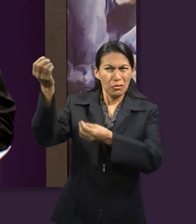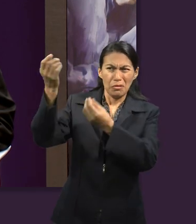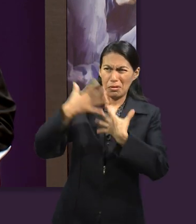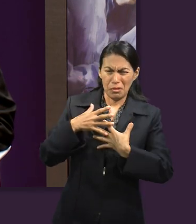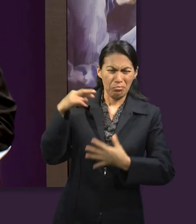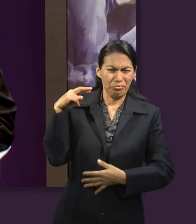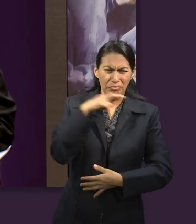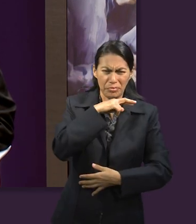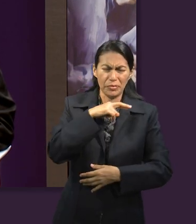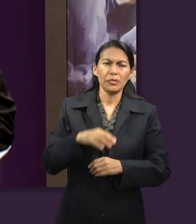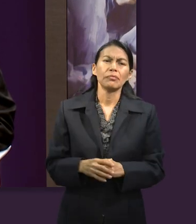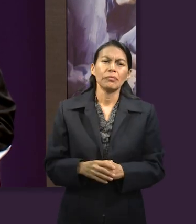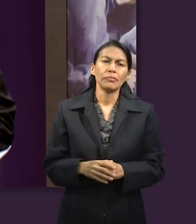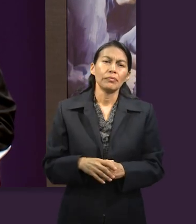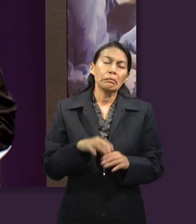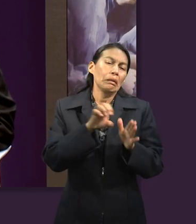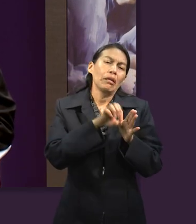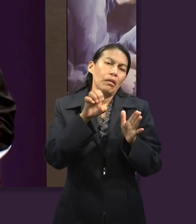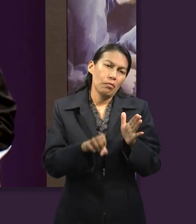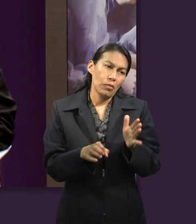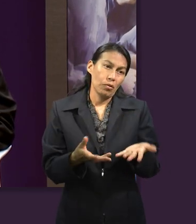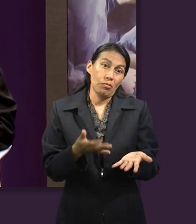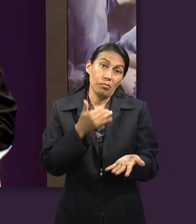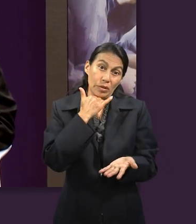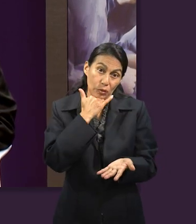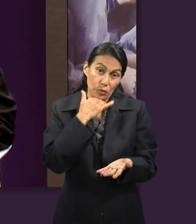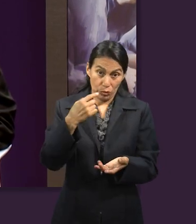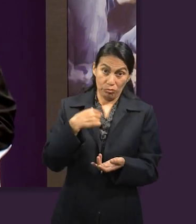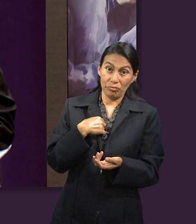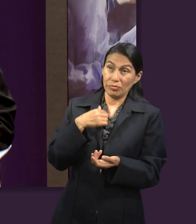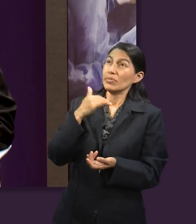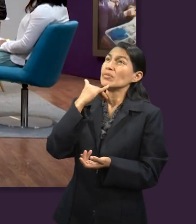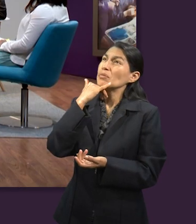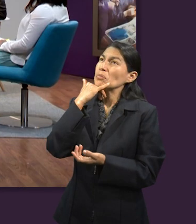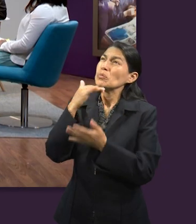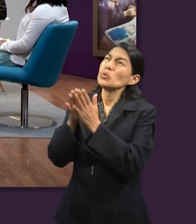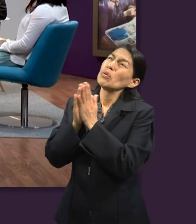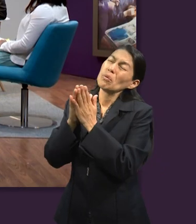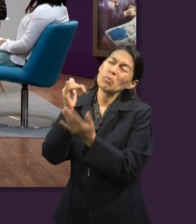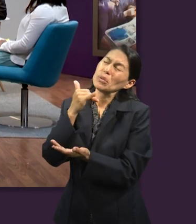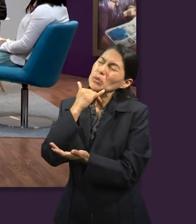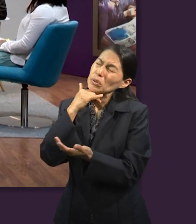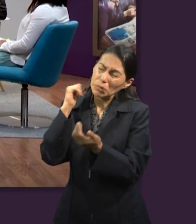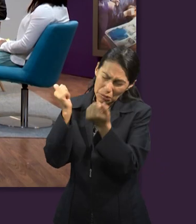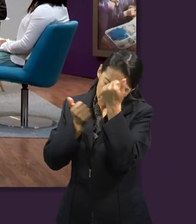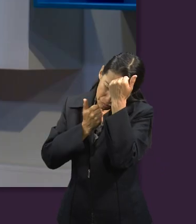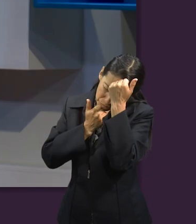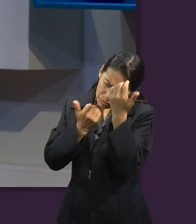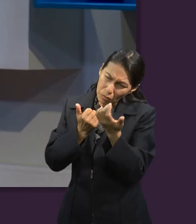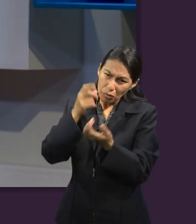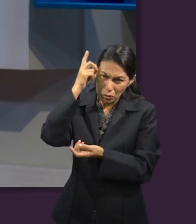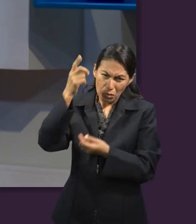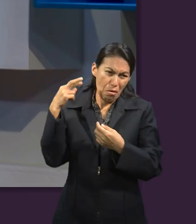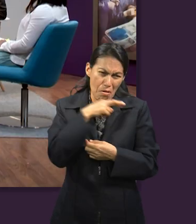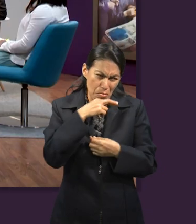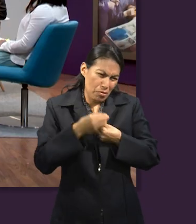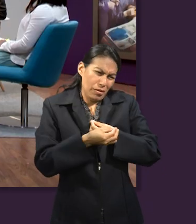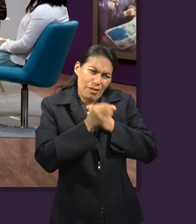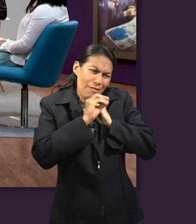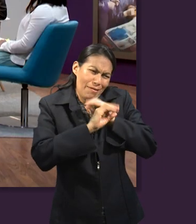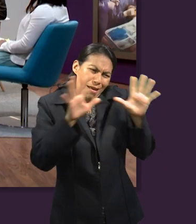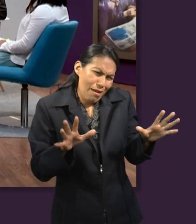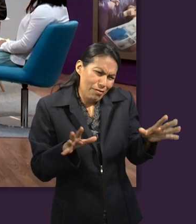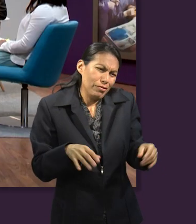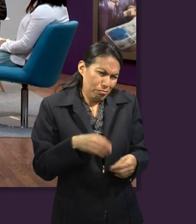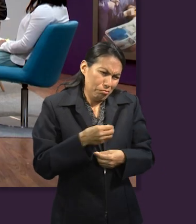no las ofrecen inmediatamente como no sé el perdón si lo buscamos y nos arrepentimos bien